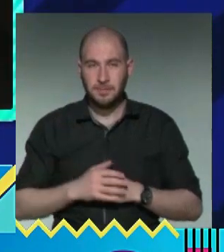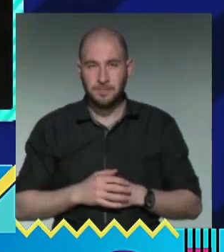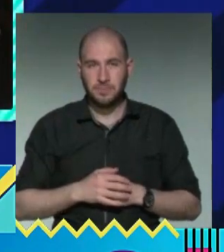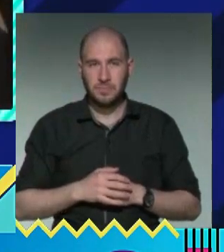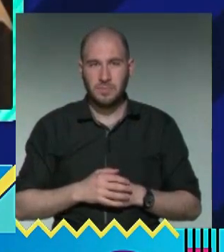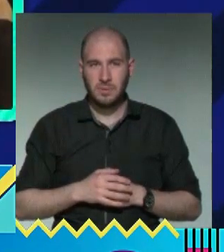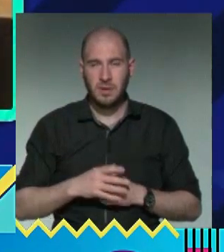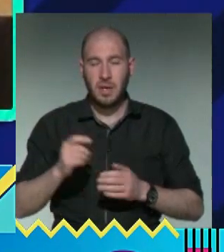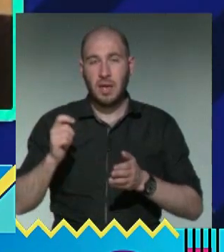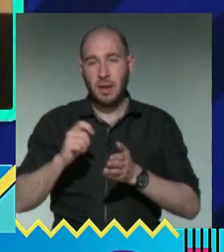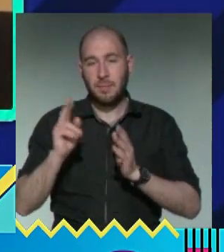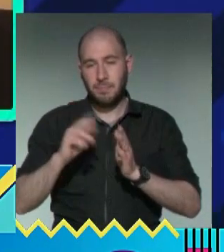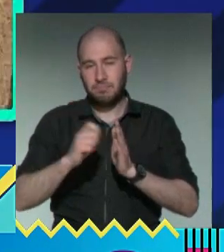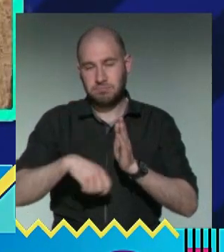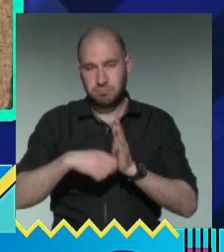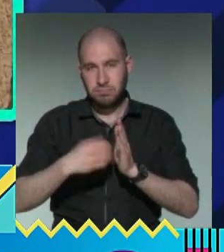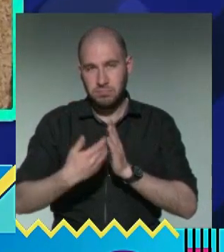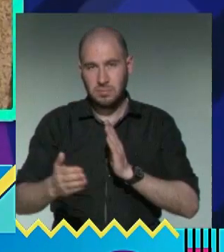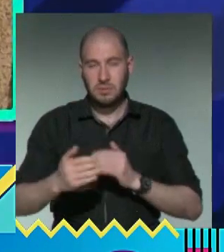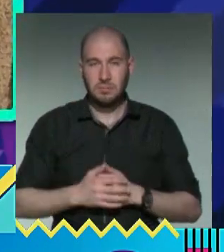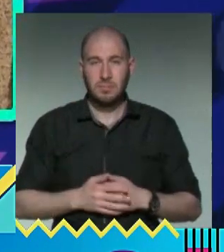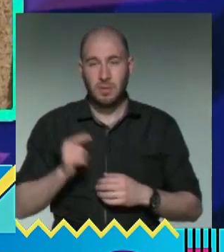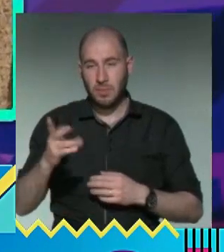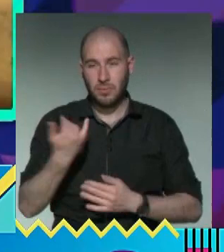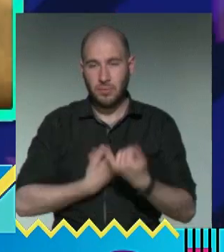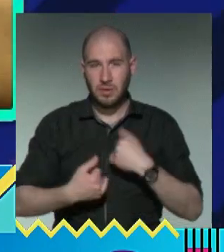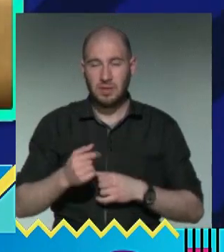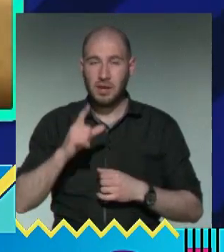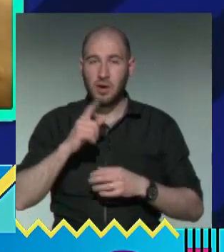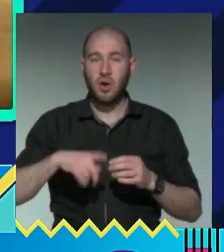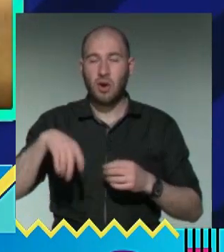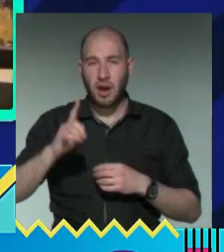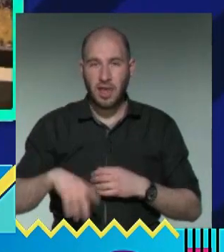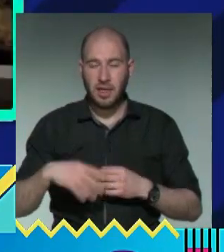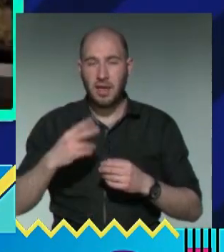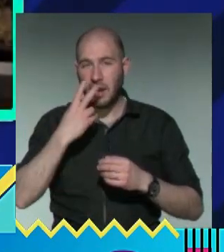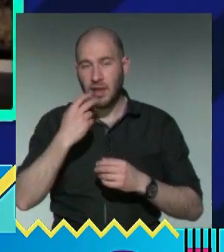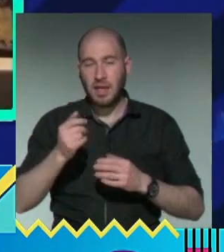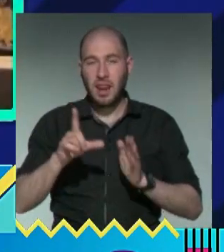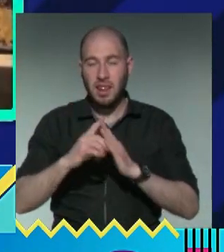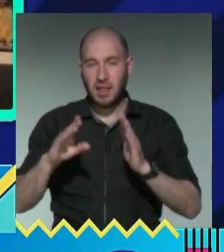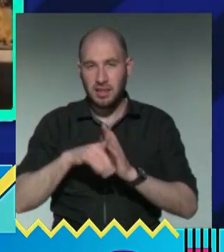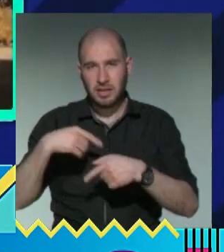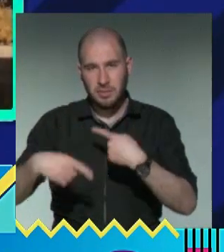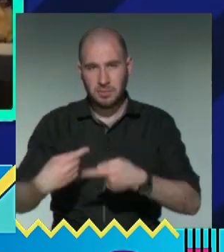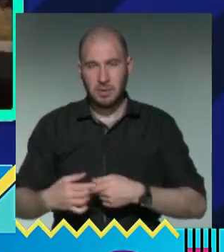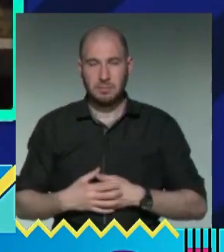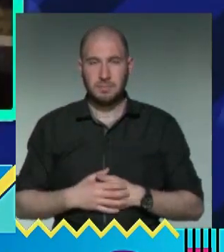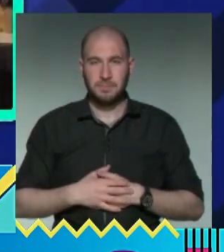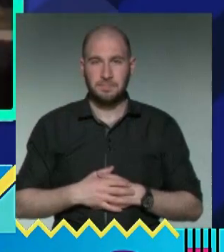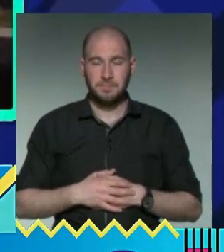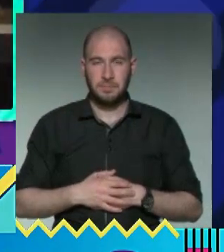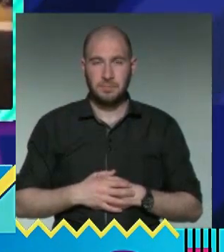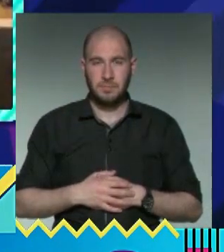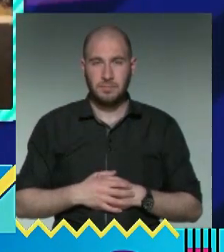las acreditaciones a estas, como bien vos decís, las primeras jornadas de energías legislativas, de energías renovables,